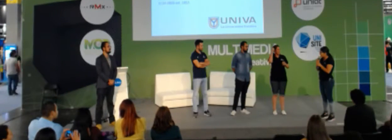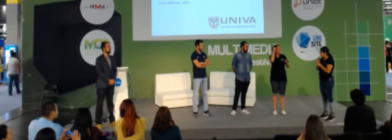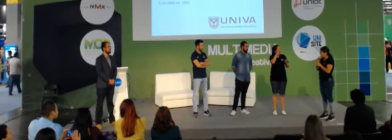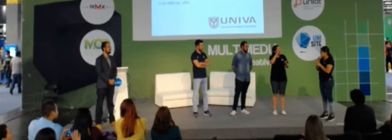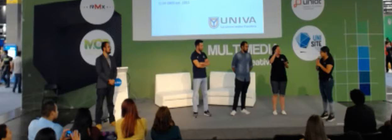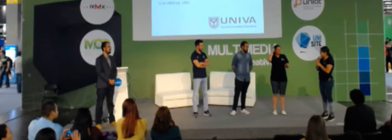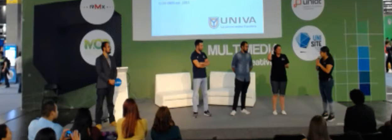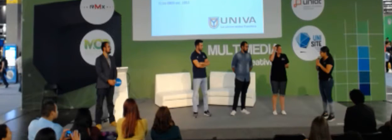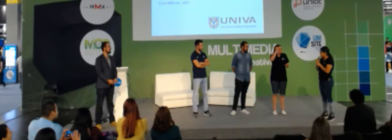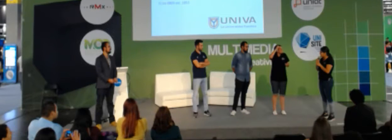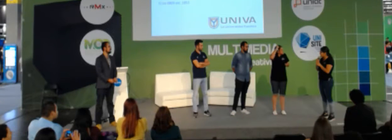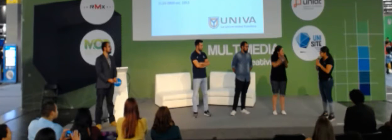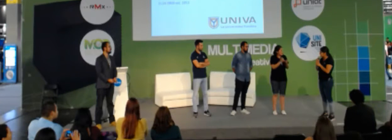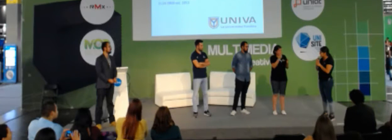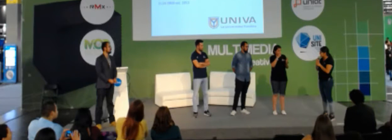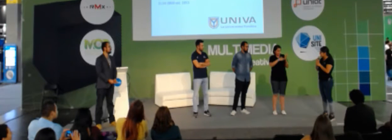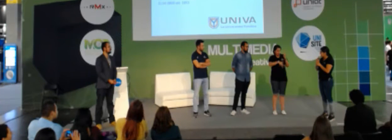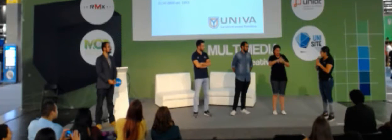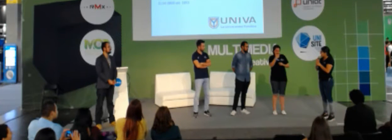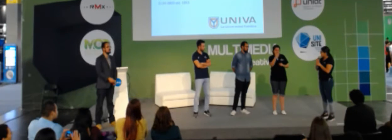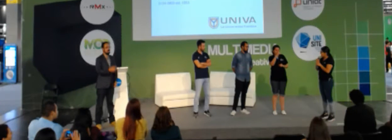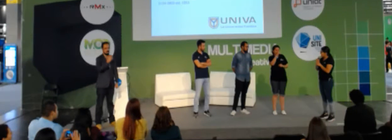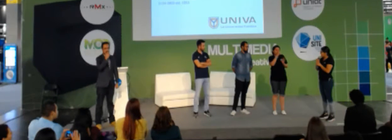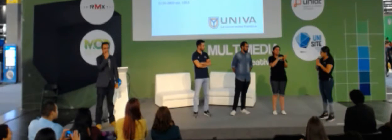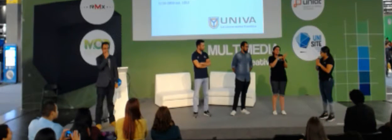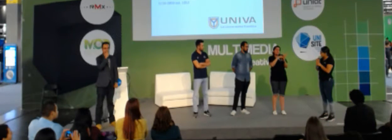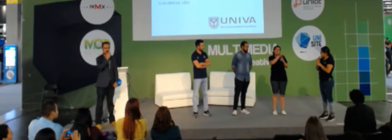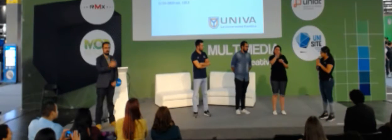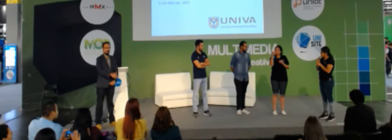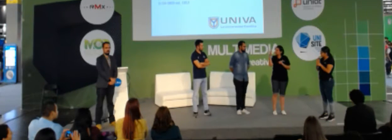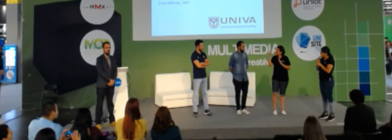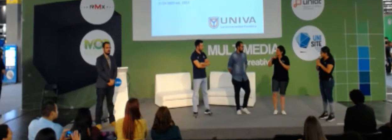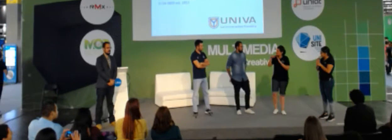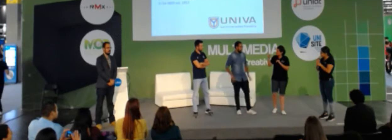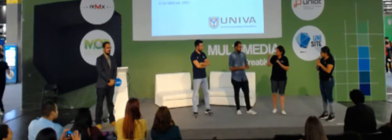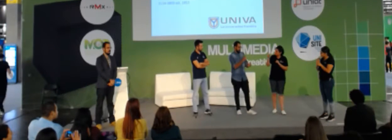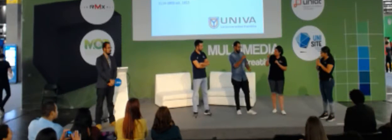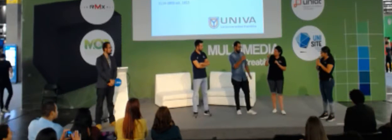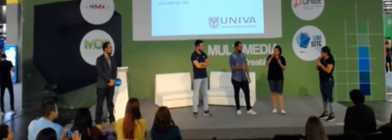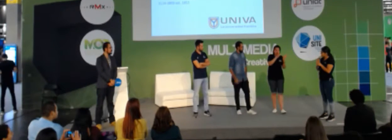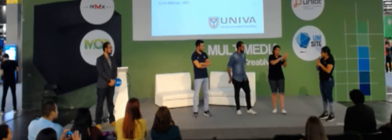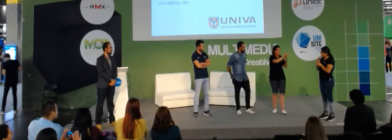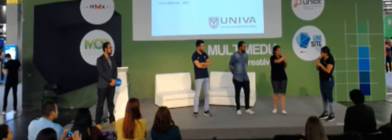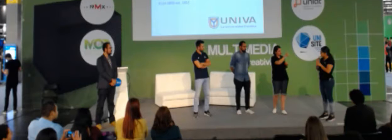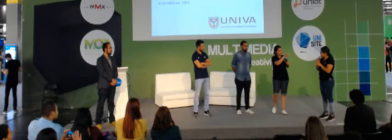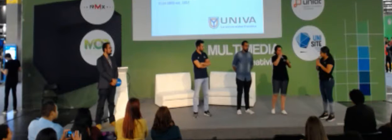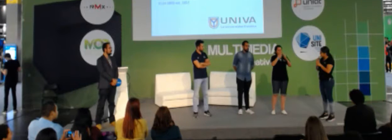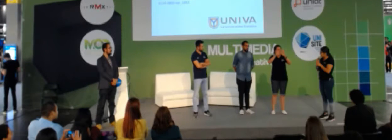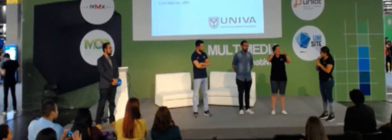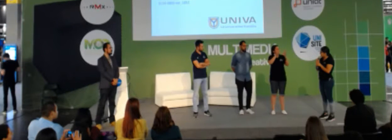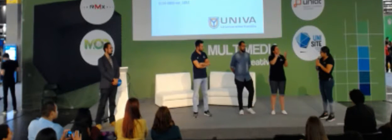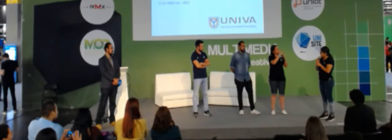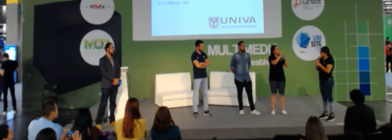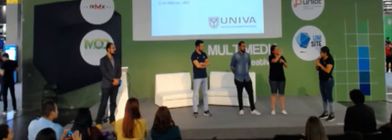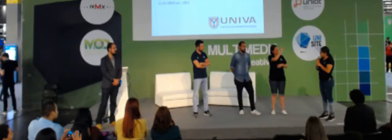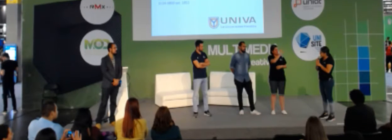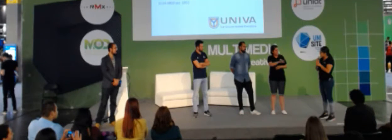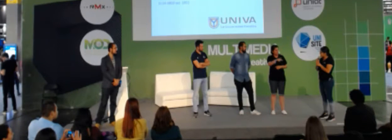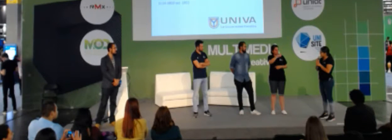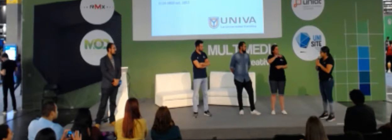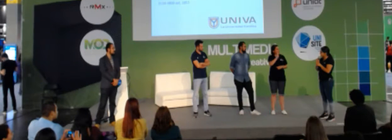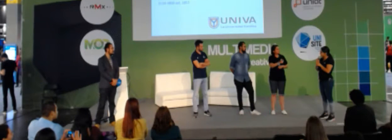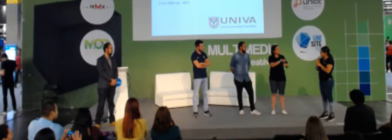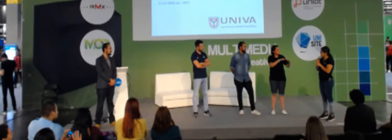había nada de educación para personas sordas. Desde el 2008 se inició esta búsqueda y en el